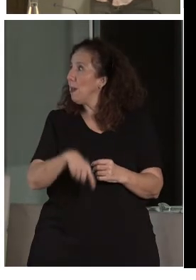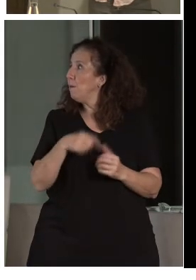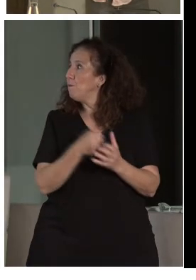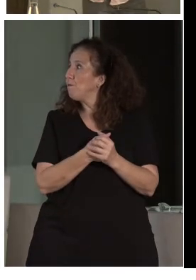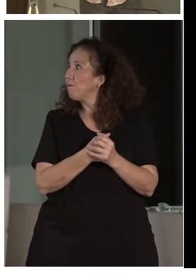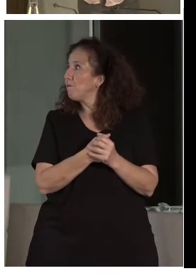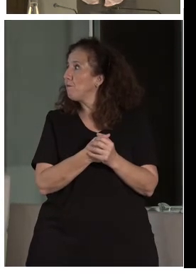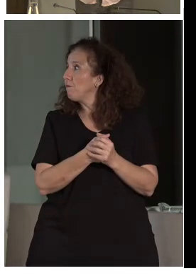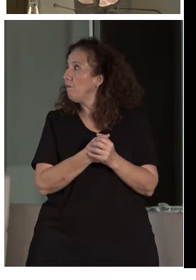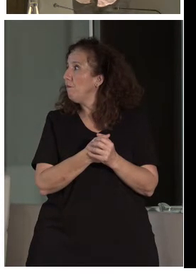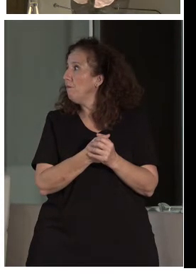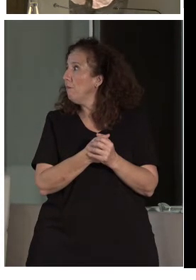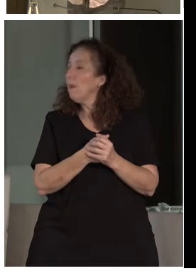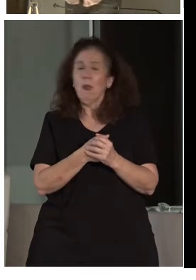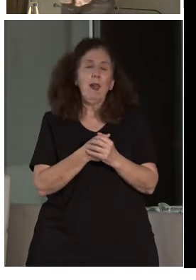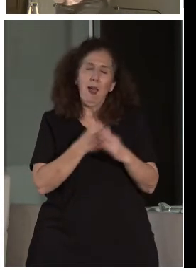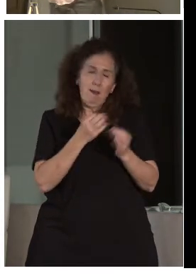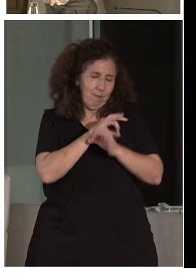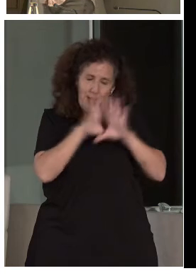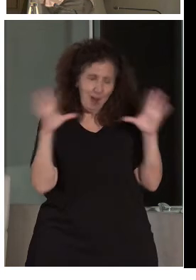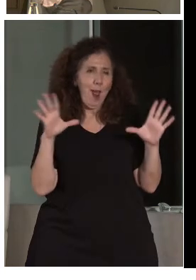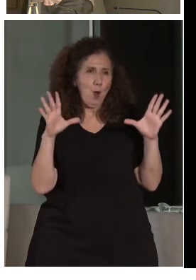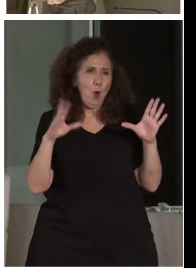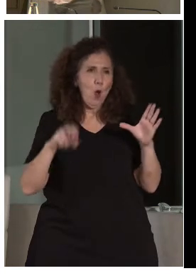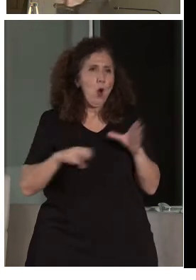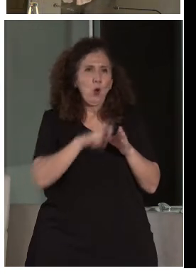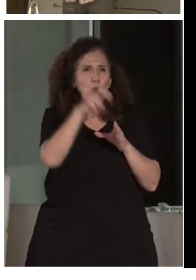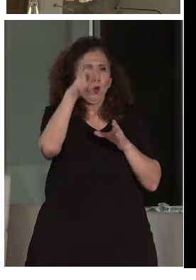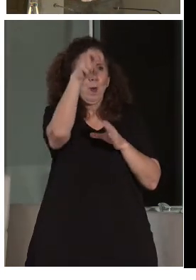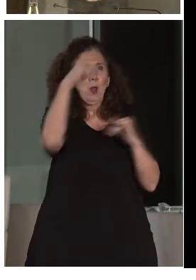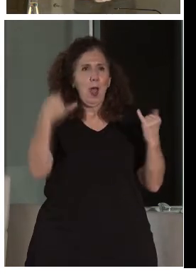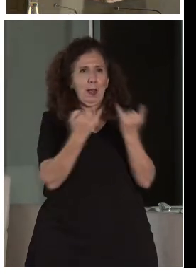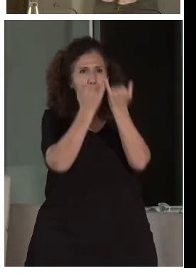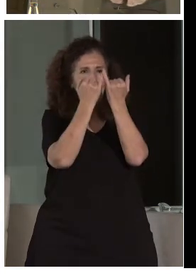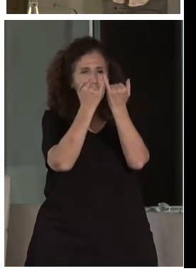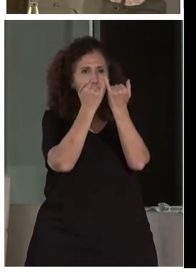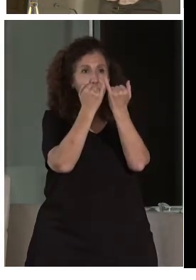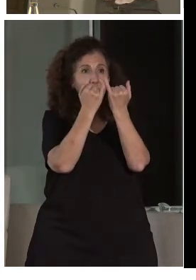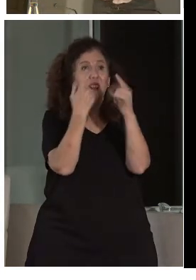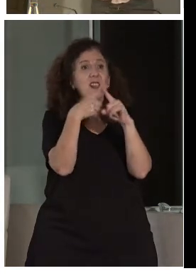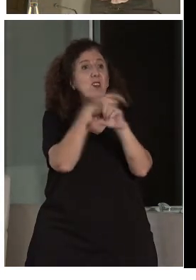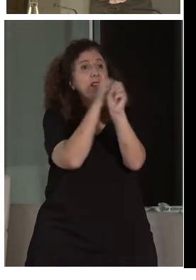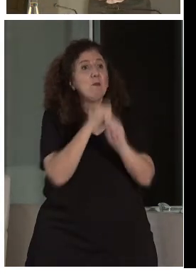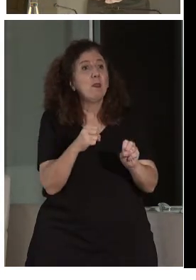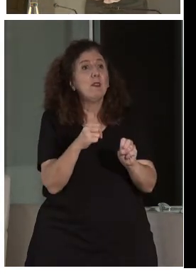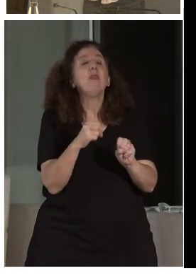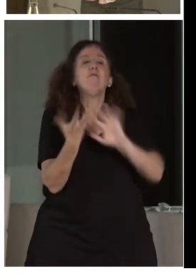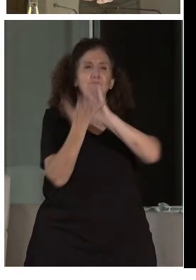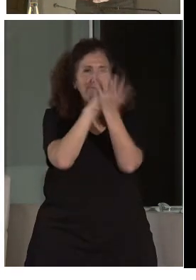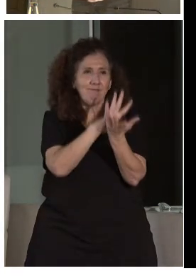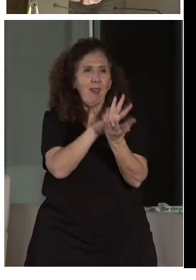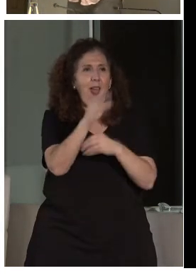luego, fueron hasta el Teide. O sea, lo mismo, hacer posible lo imposible.